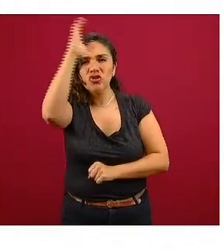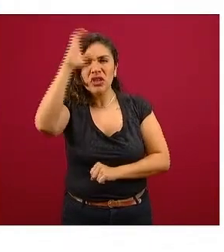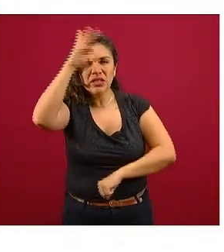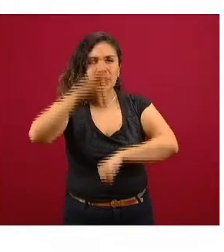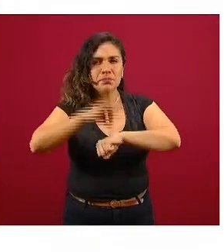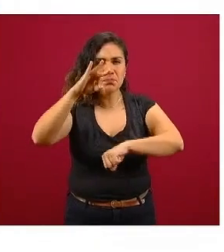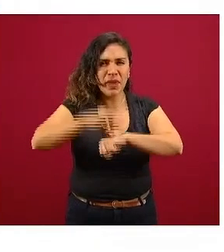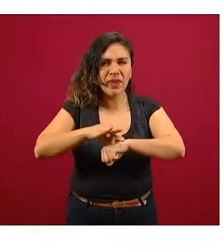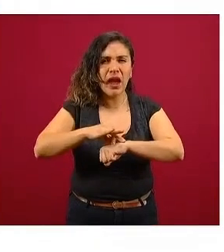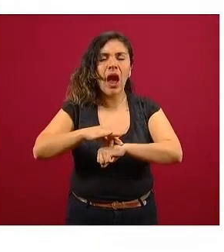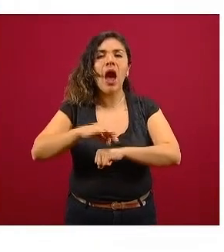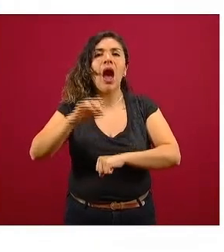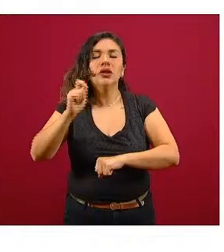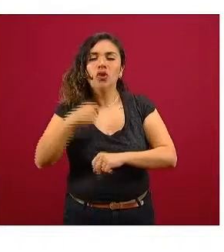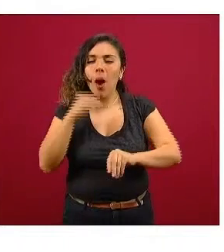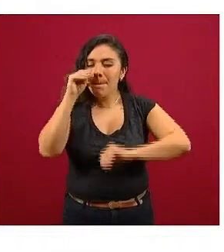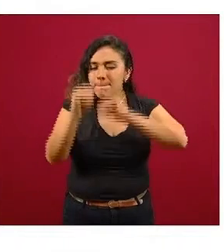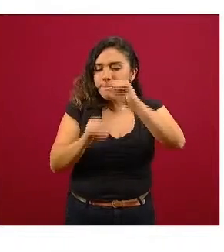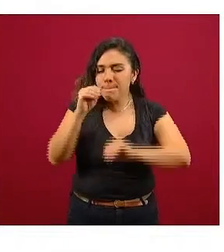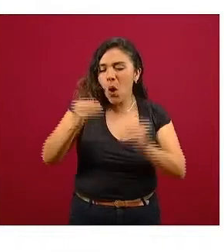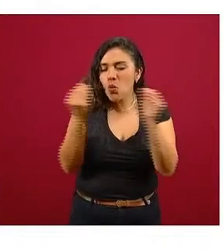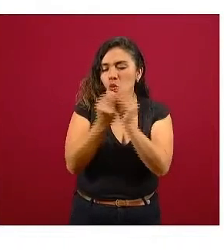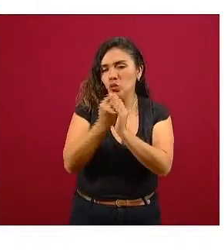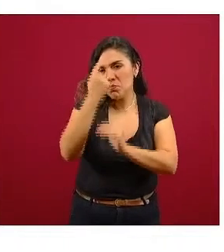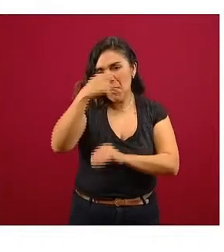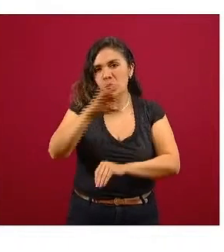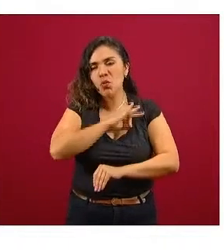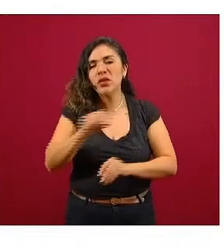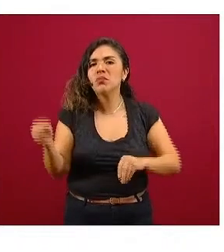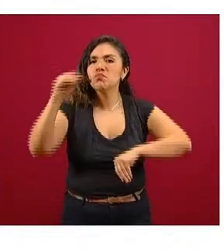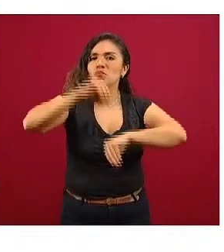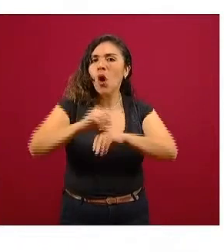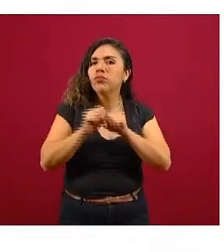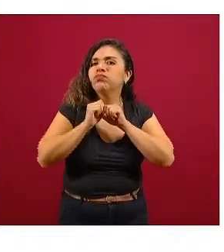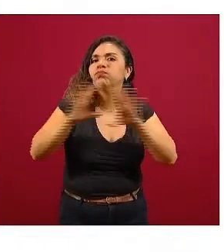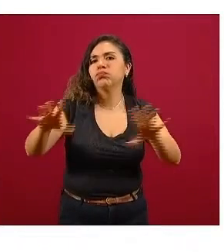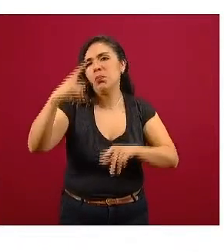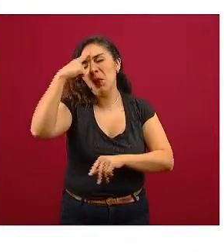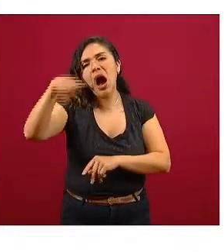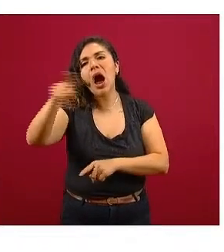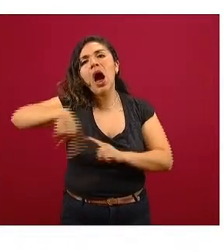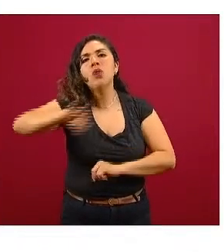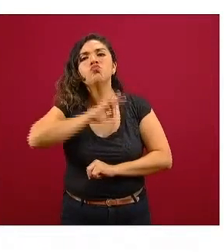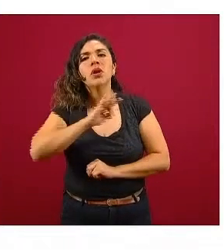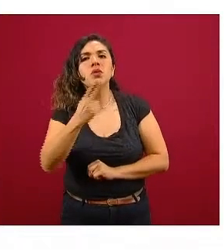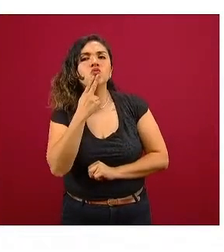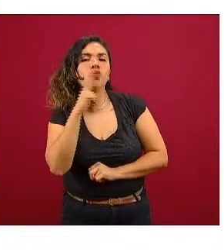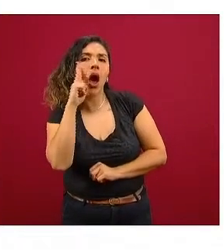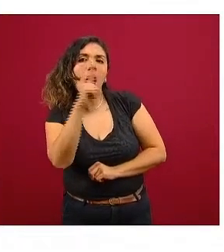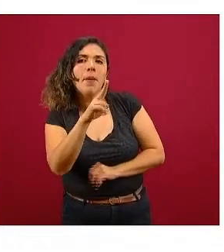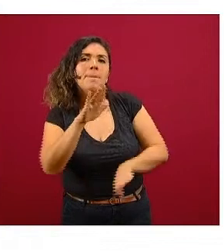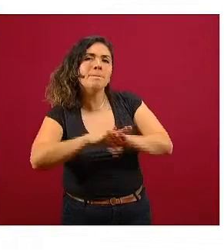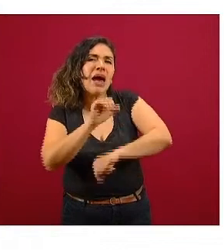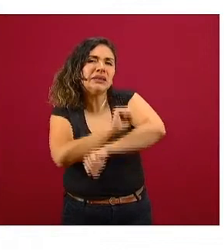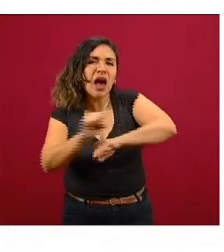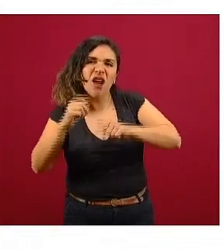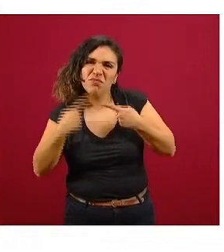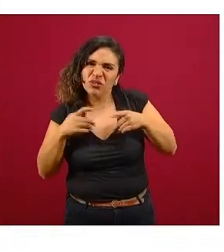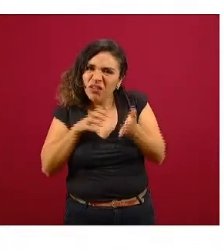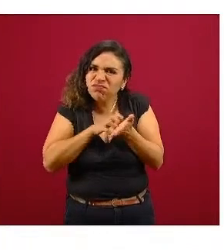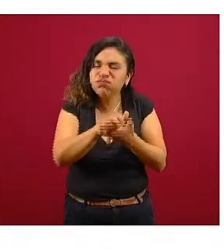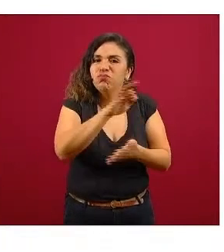Ciencias Médicas y Nutrición adaptamos para poderlo poner en un formato que tuviera acceso